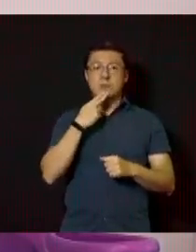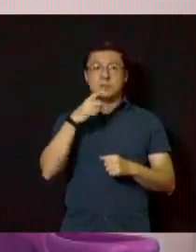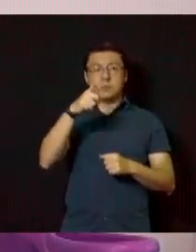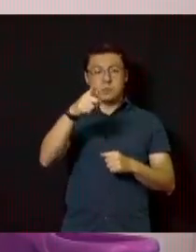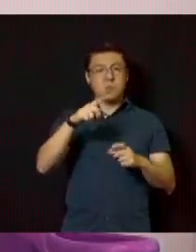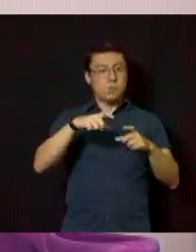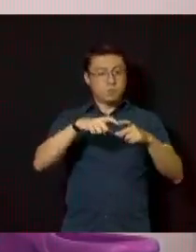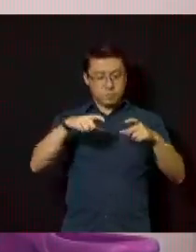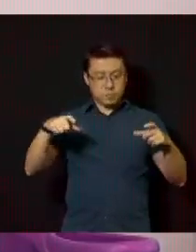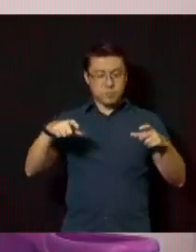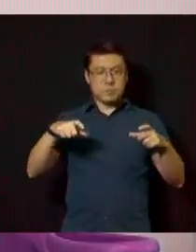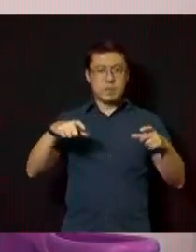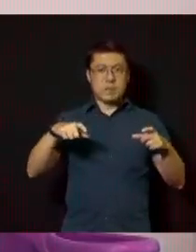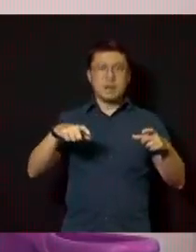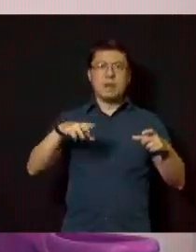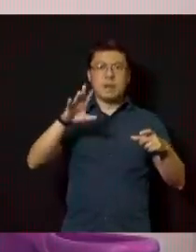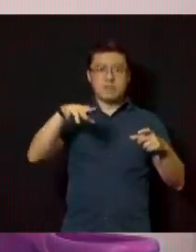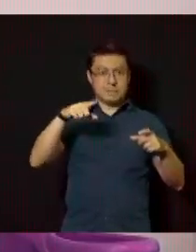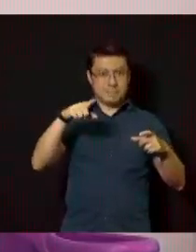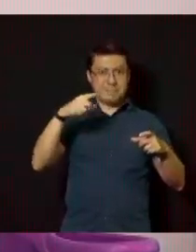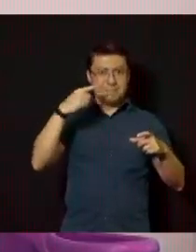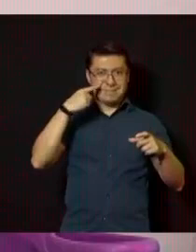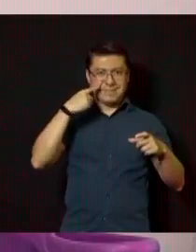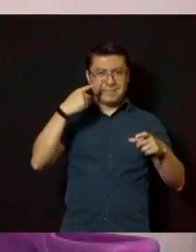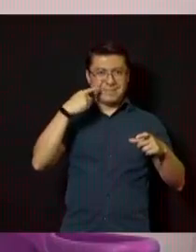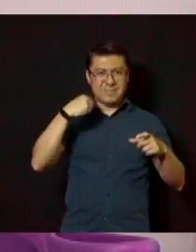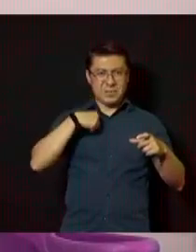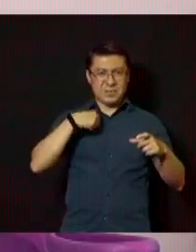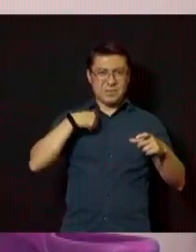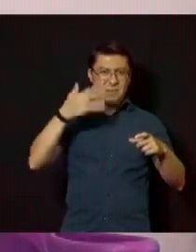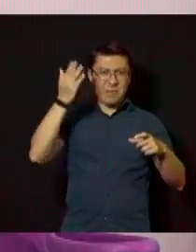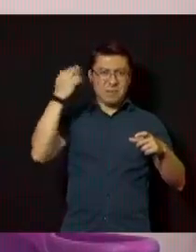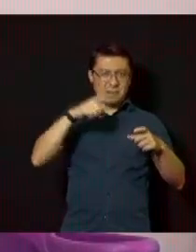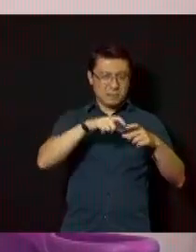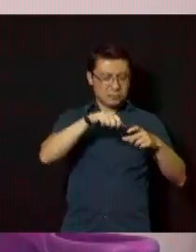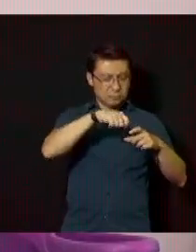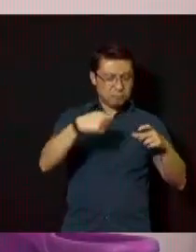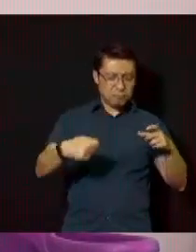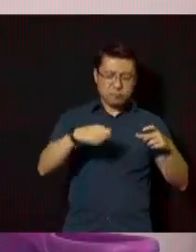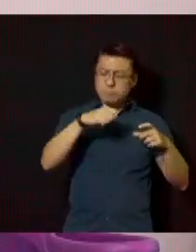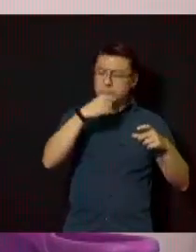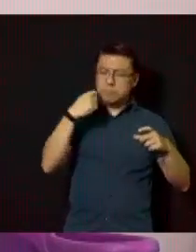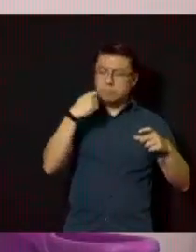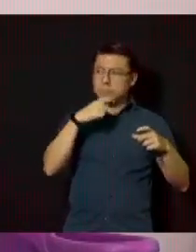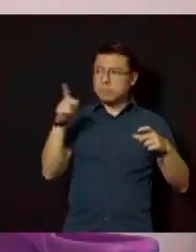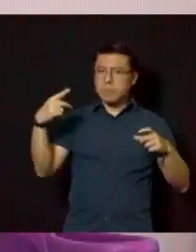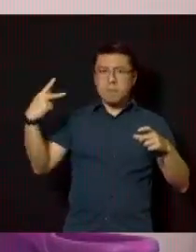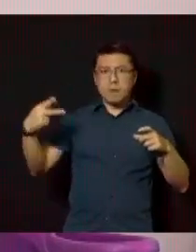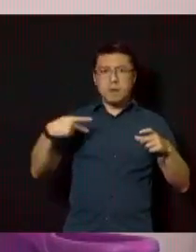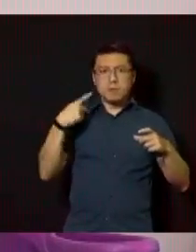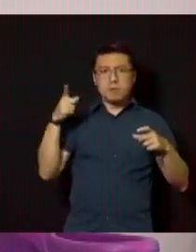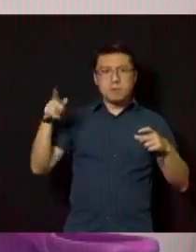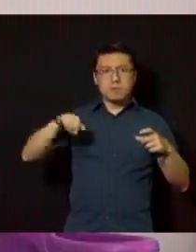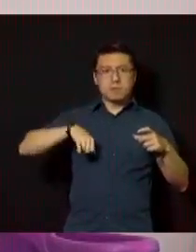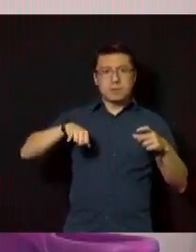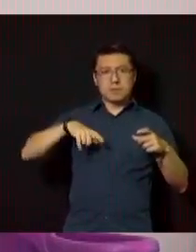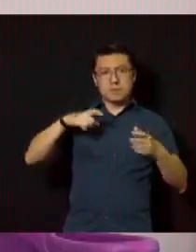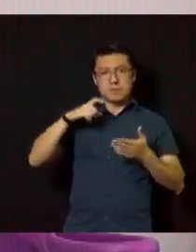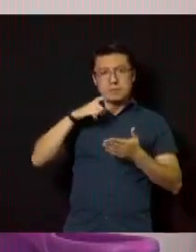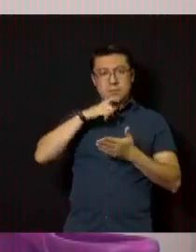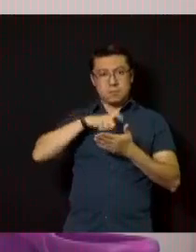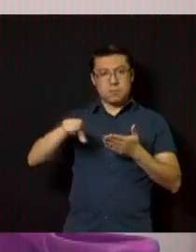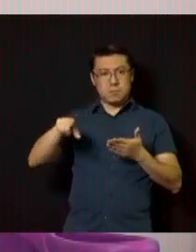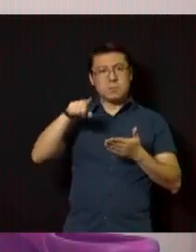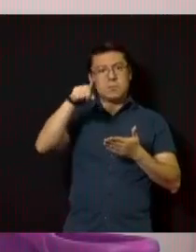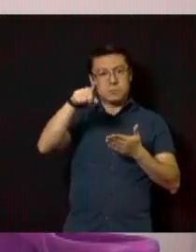cosmetiquera, mira lo que puede pasar solamente con que tú abras tu cosmetiquera y de ella saques un brillo y lo empieces a aplicar delante de tus